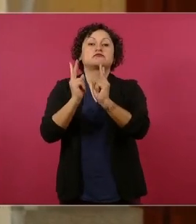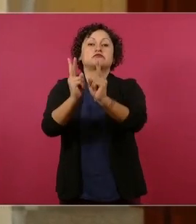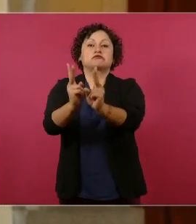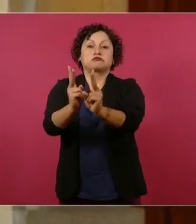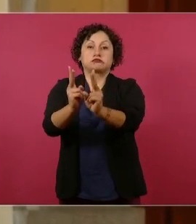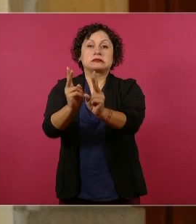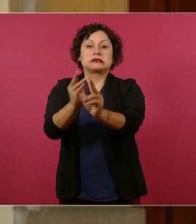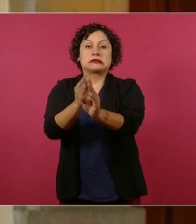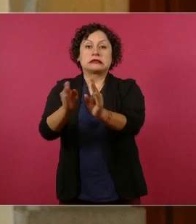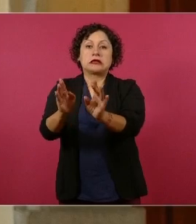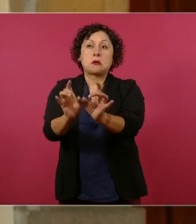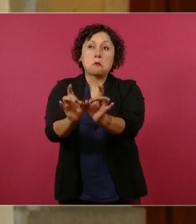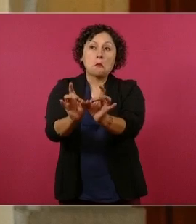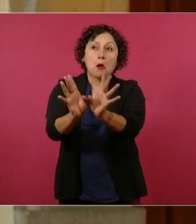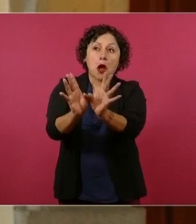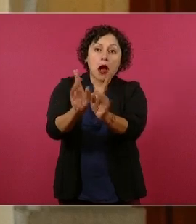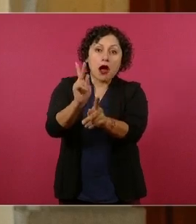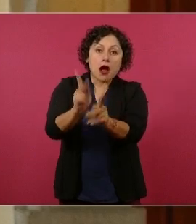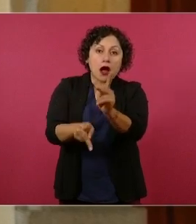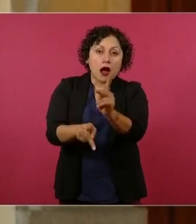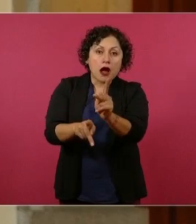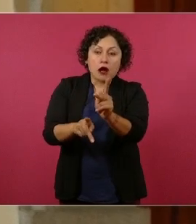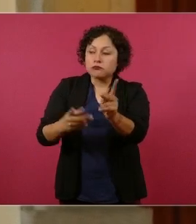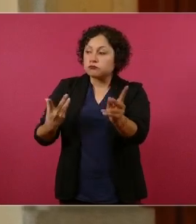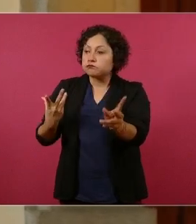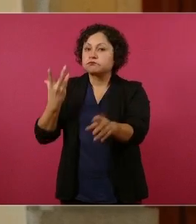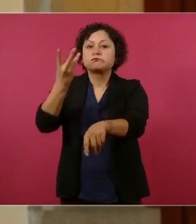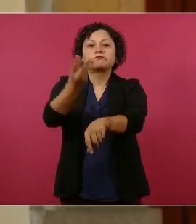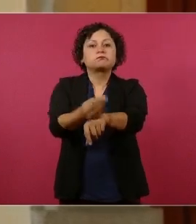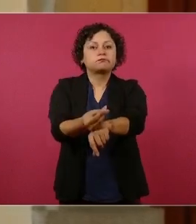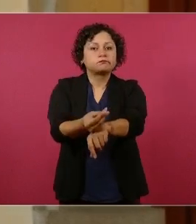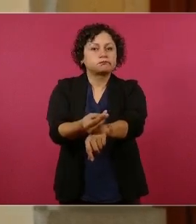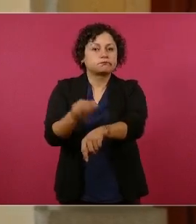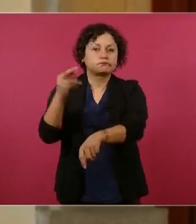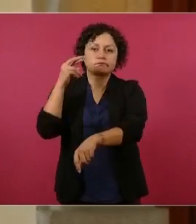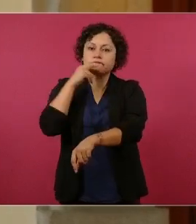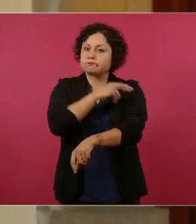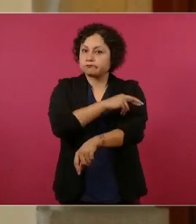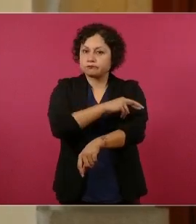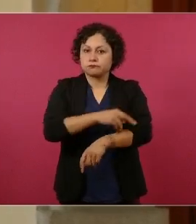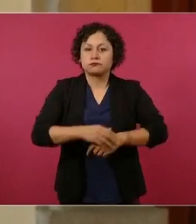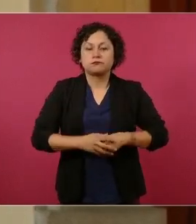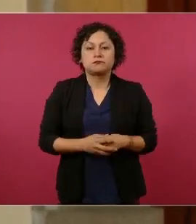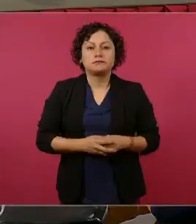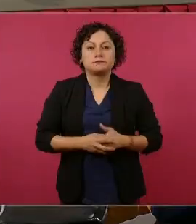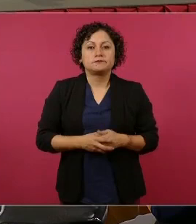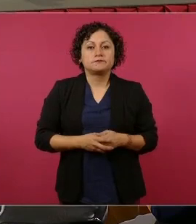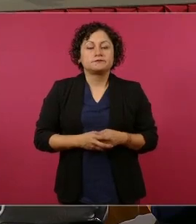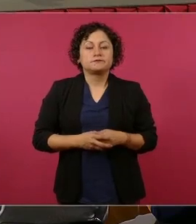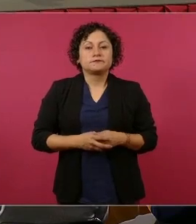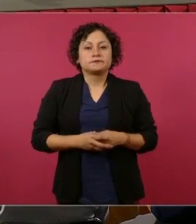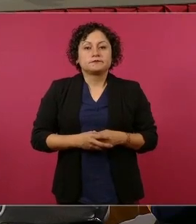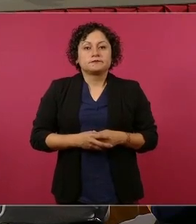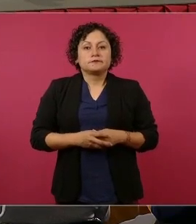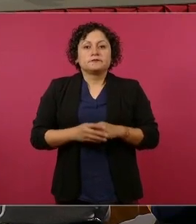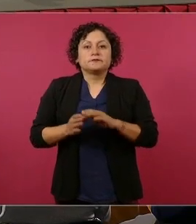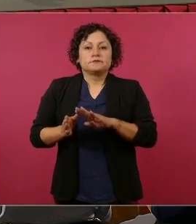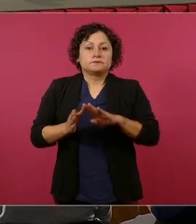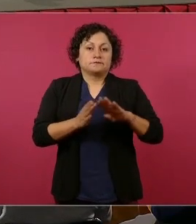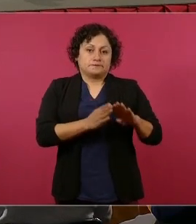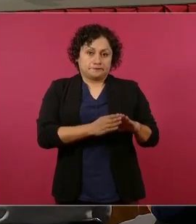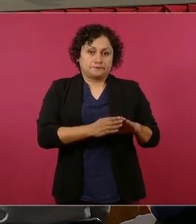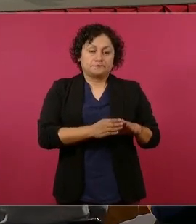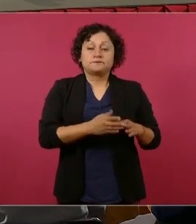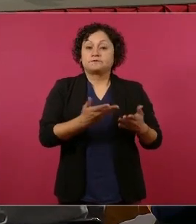indisponible por un efecto de circuito eléctrico, se logró su recuperación de manera efectiva e inmediata. En el transcurso de todo el